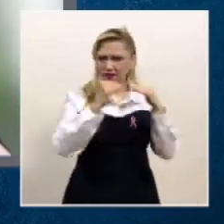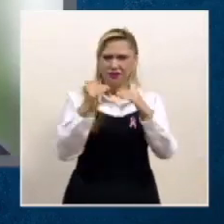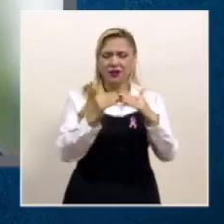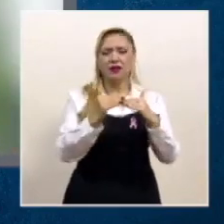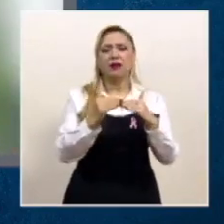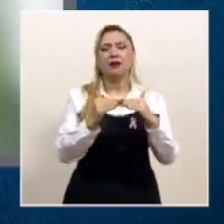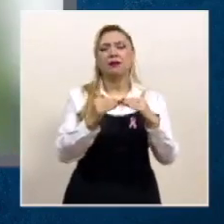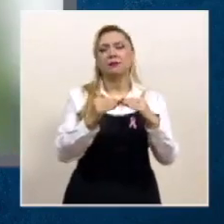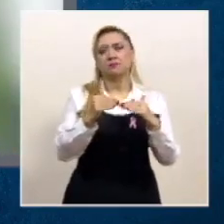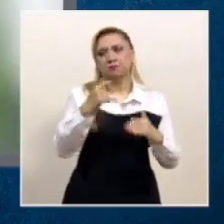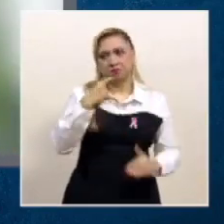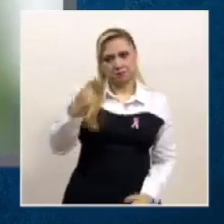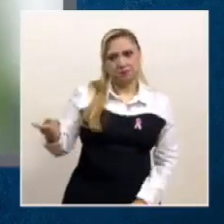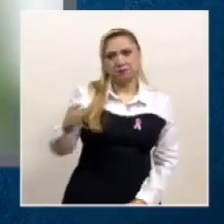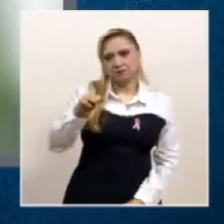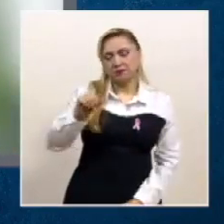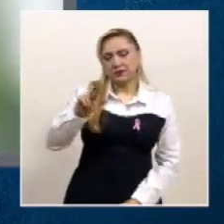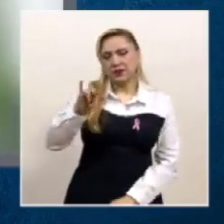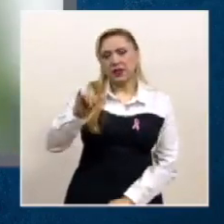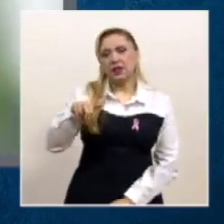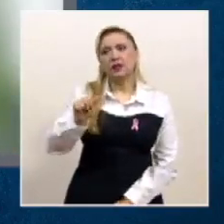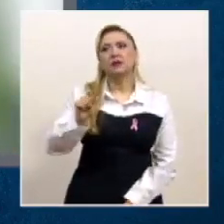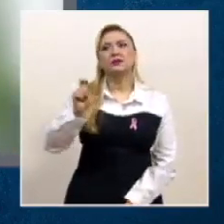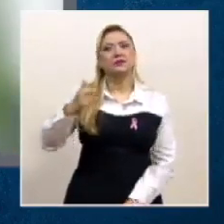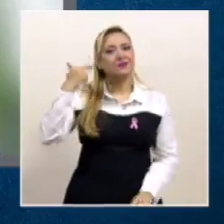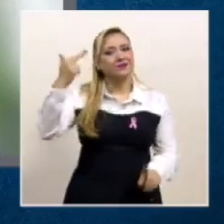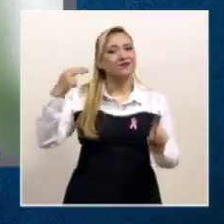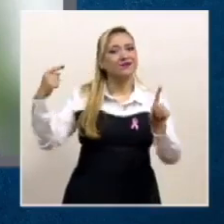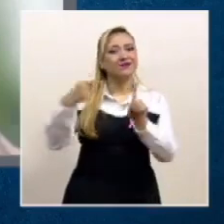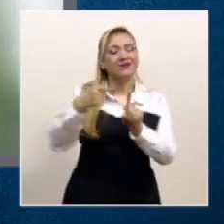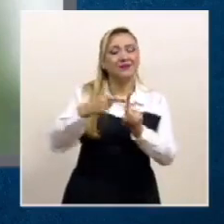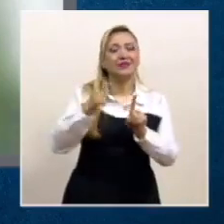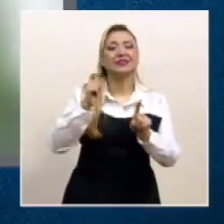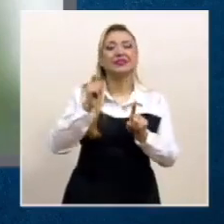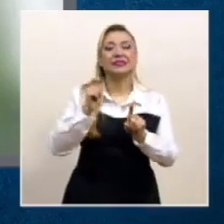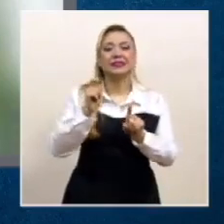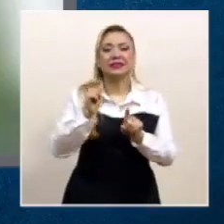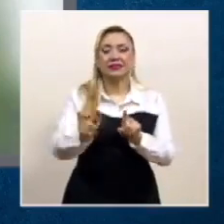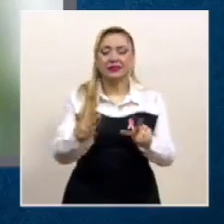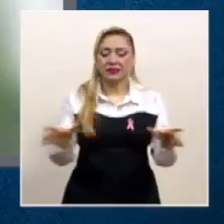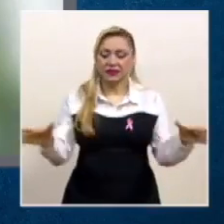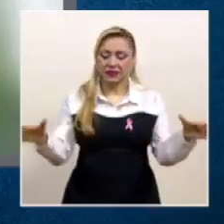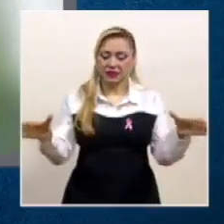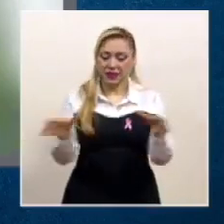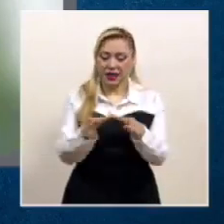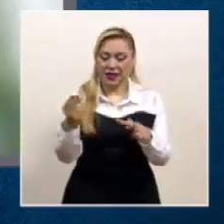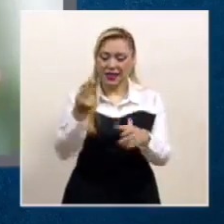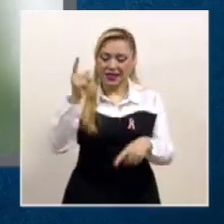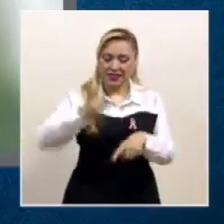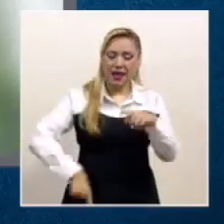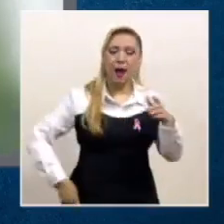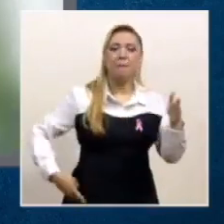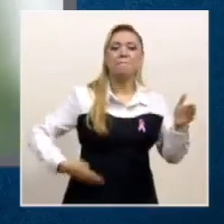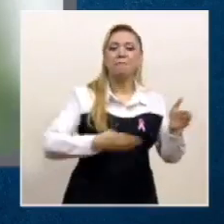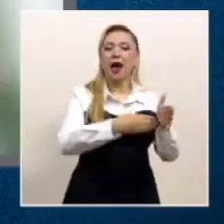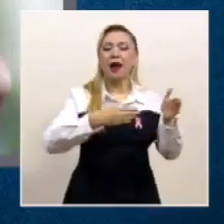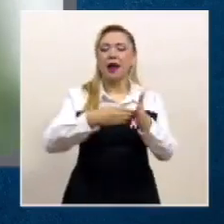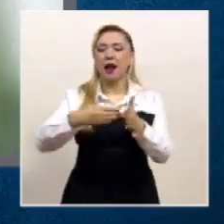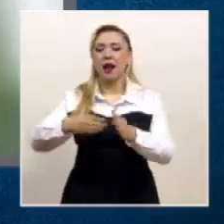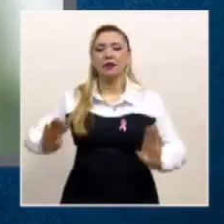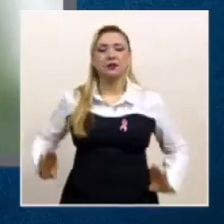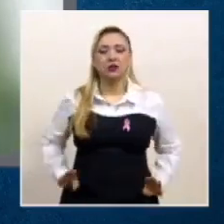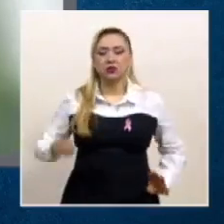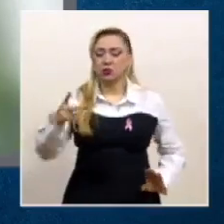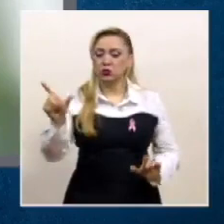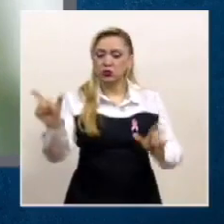Bien mencionaba Mariana hace rato, la clave del modelo social es en eliminar las barreras. La convención